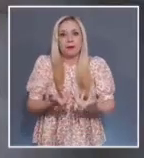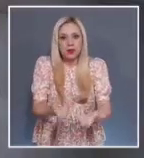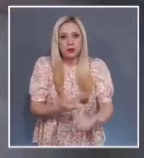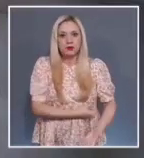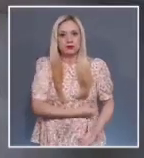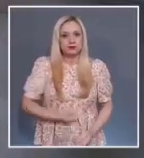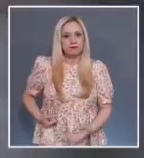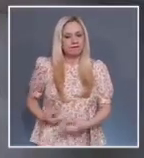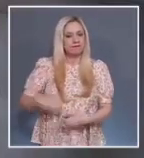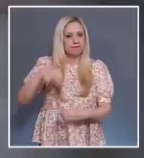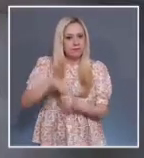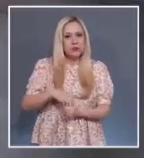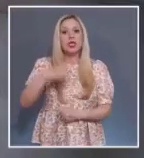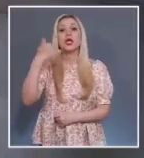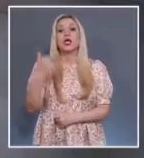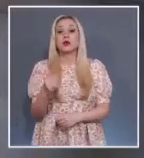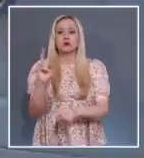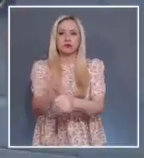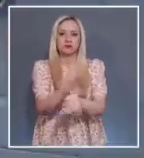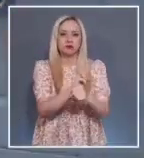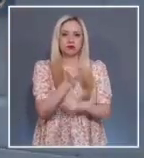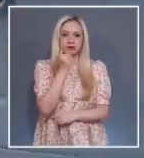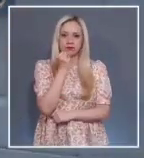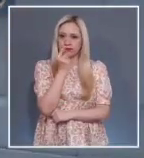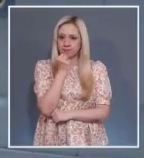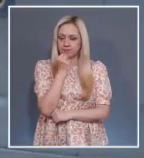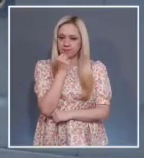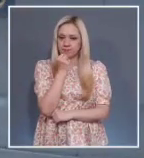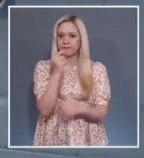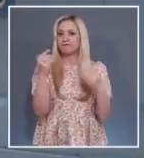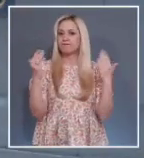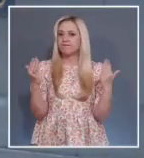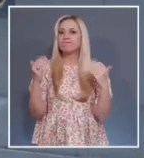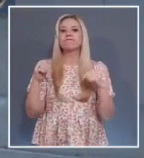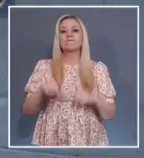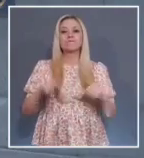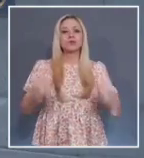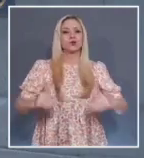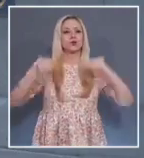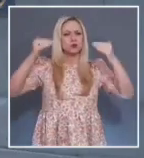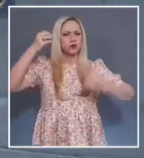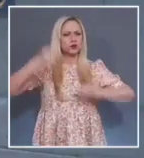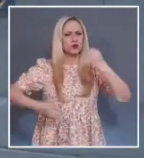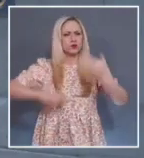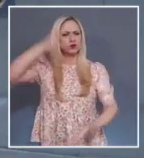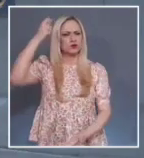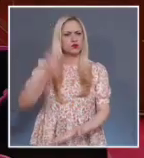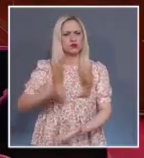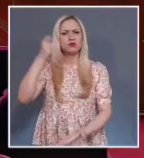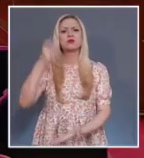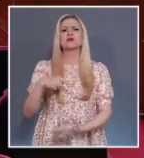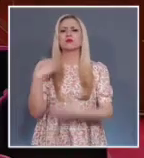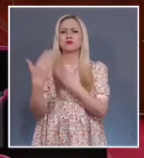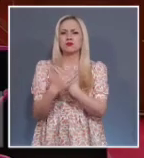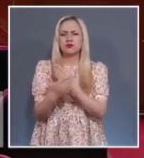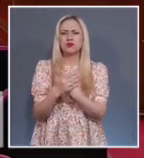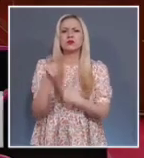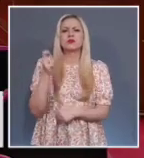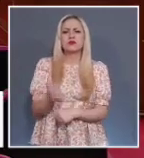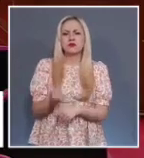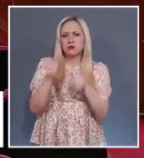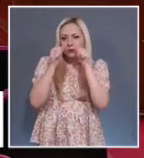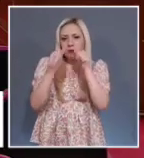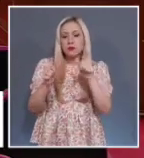de los asuntos listados para resolución por el pleno de la suprema corte de justicia la próxima semana destaca una acción de